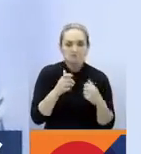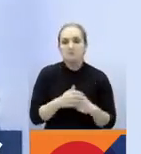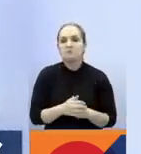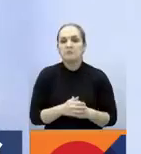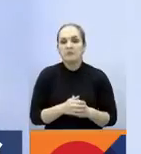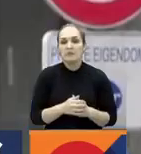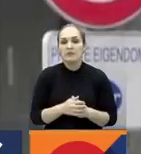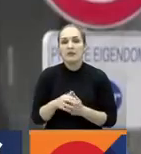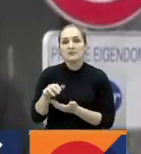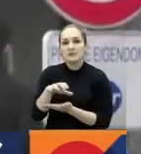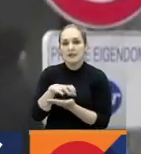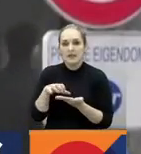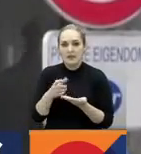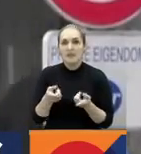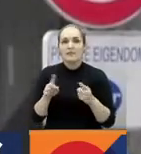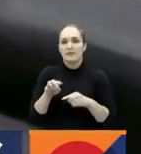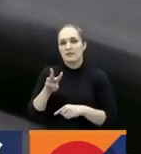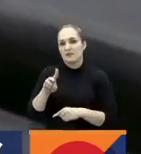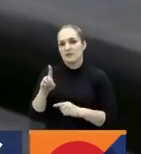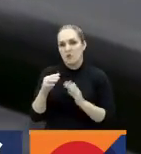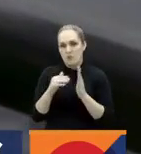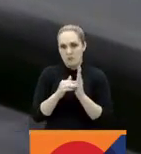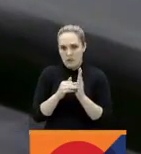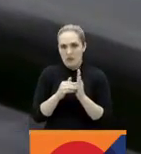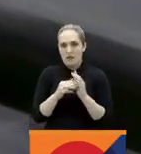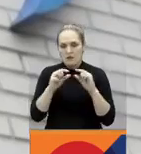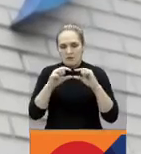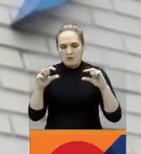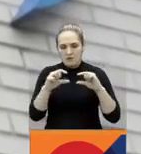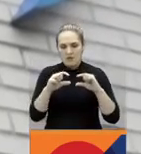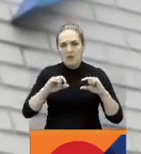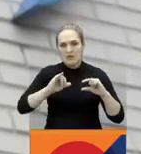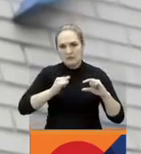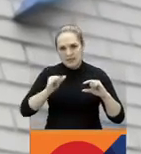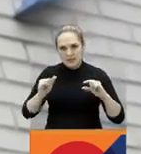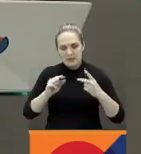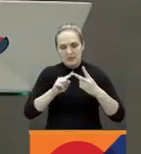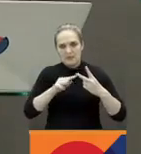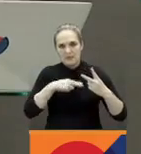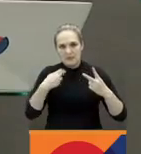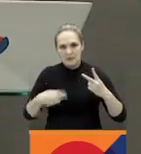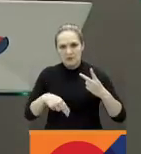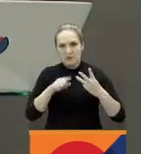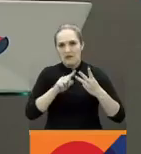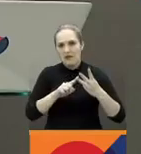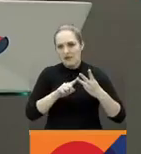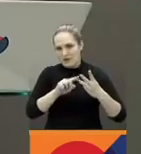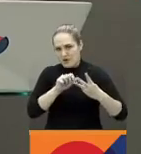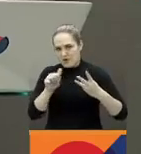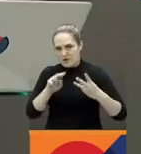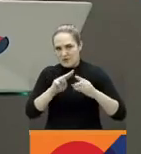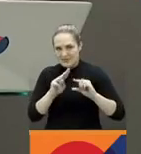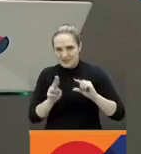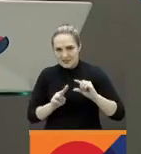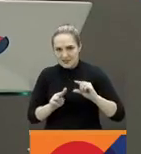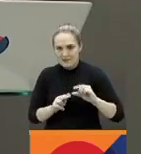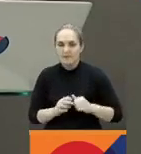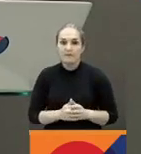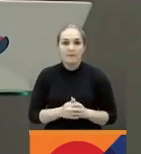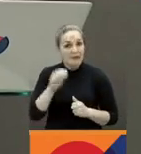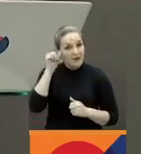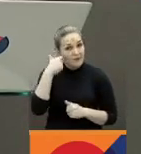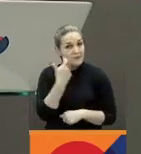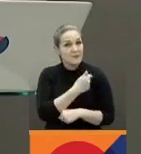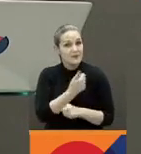recibió 31.322 vacunas de Pfizer, Sinovac y Janssen para terceras dosis. Recuerden que las vacunas salvan